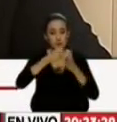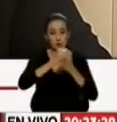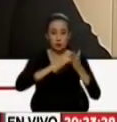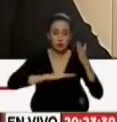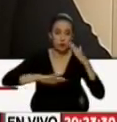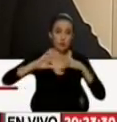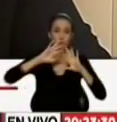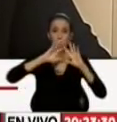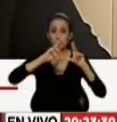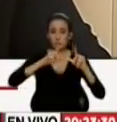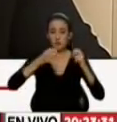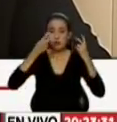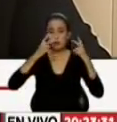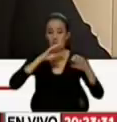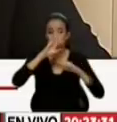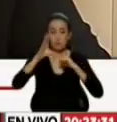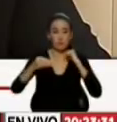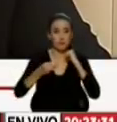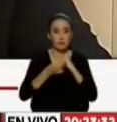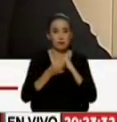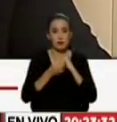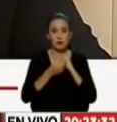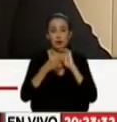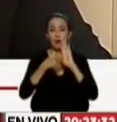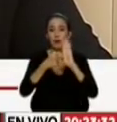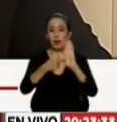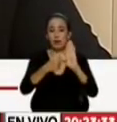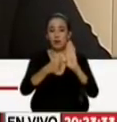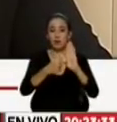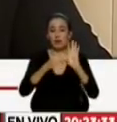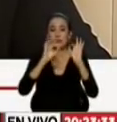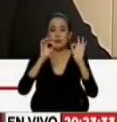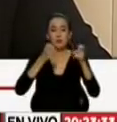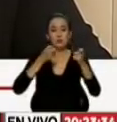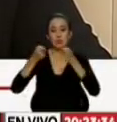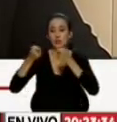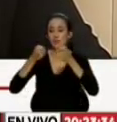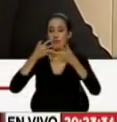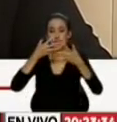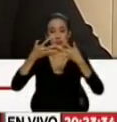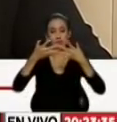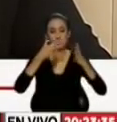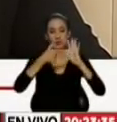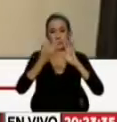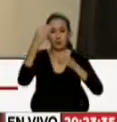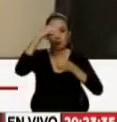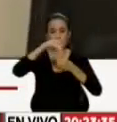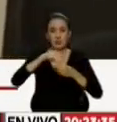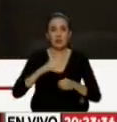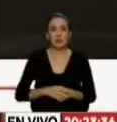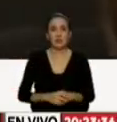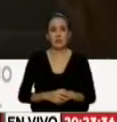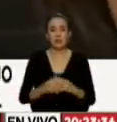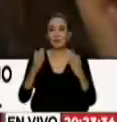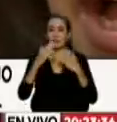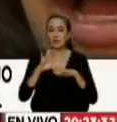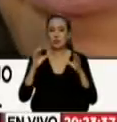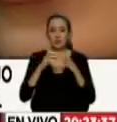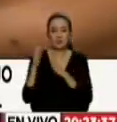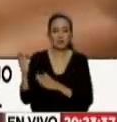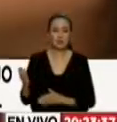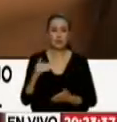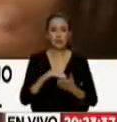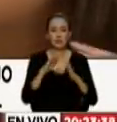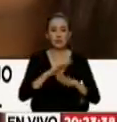corrupción, adicionalmente demostrar probidad en el manejo transparente de fondos públicos. Para acreditar probidad notoria,